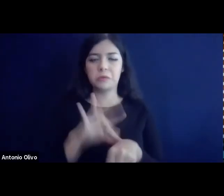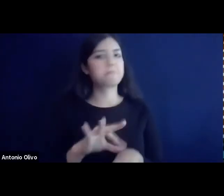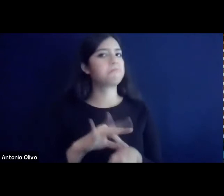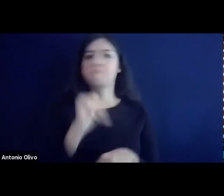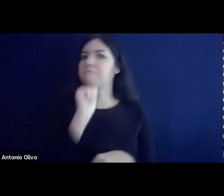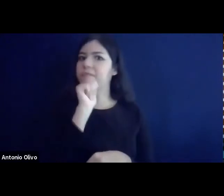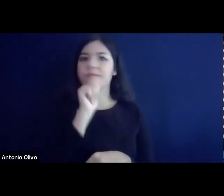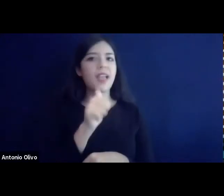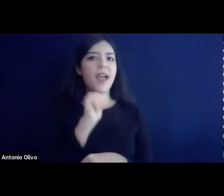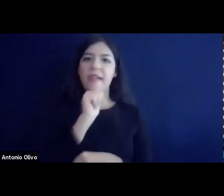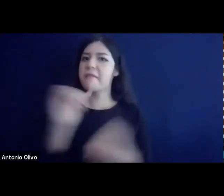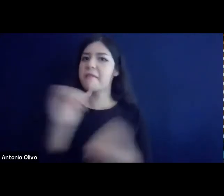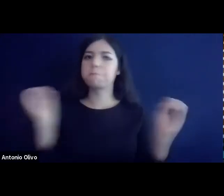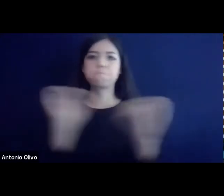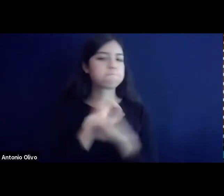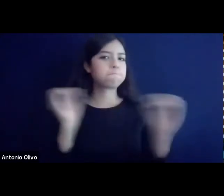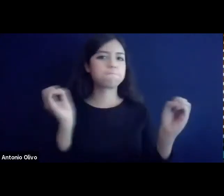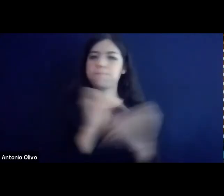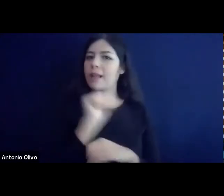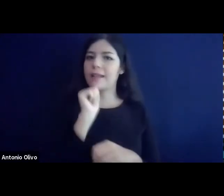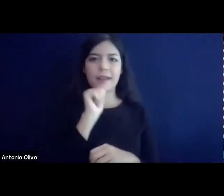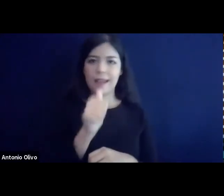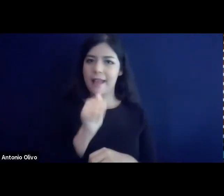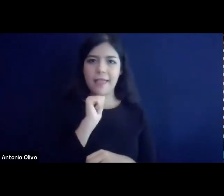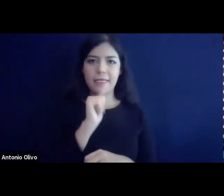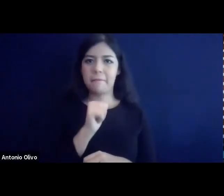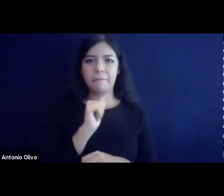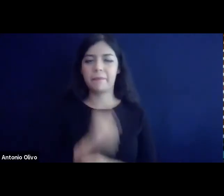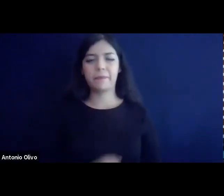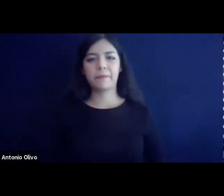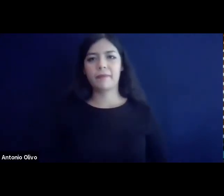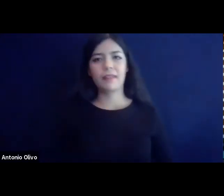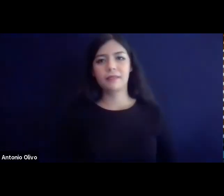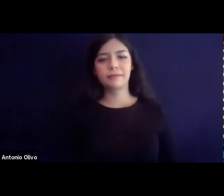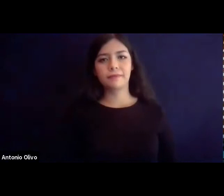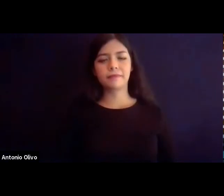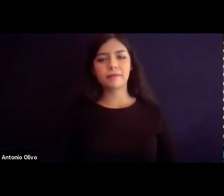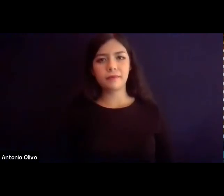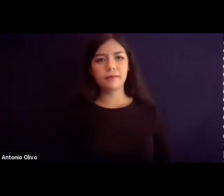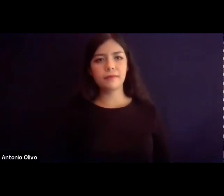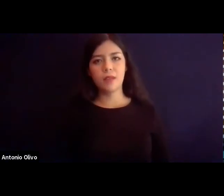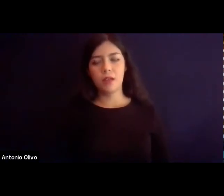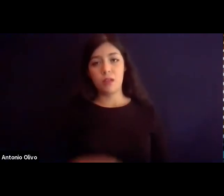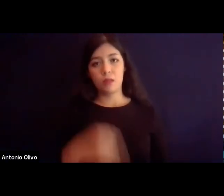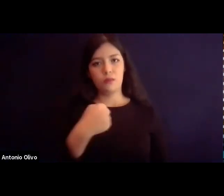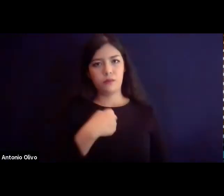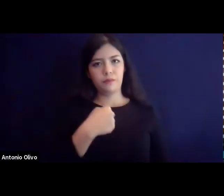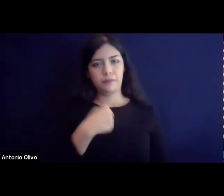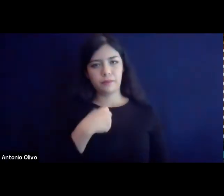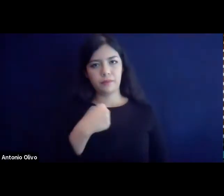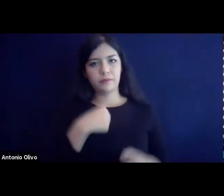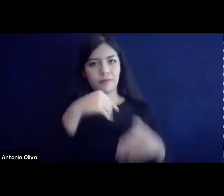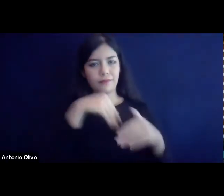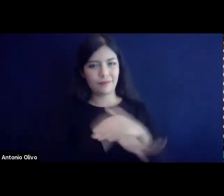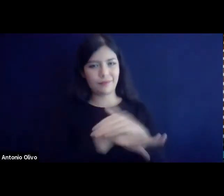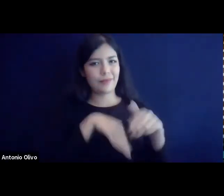beneficios. Y cuando yo entro para ir hasta el salón de